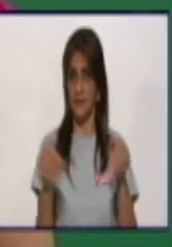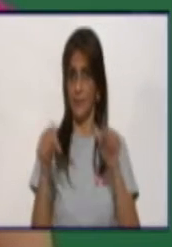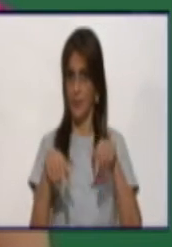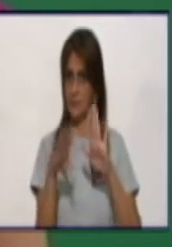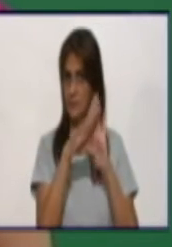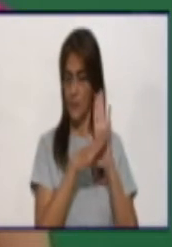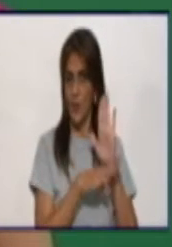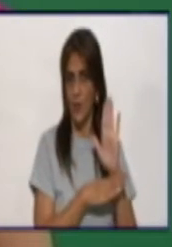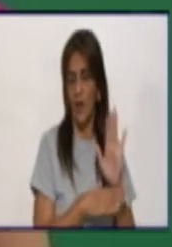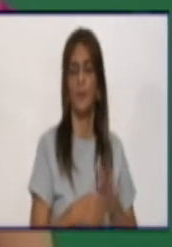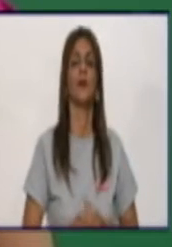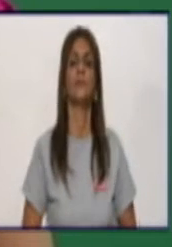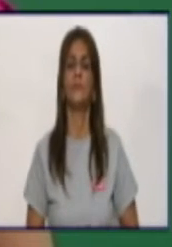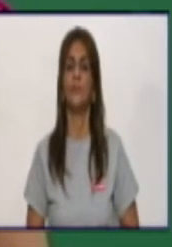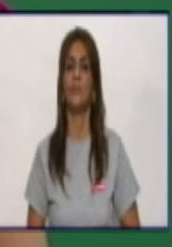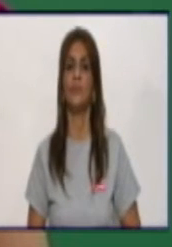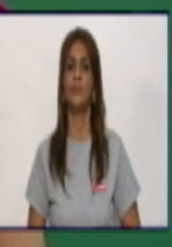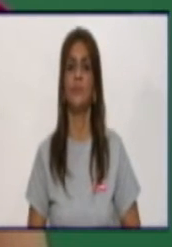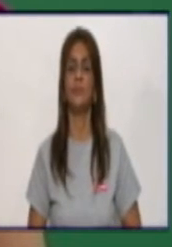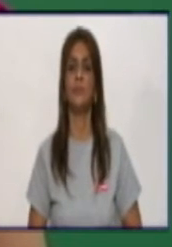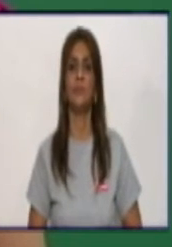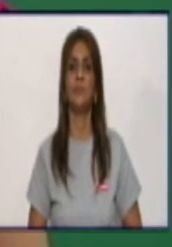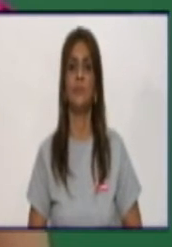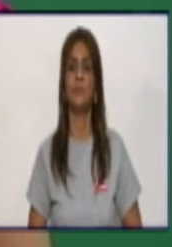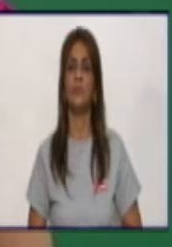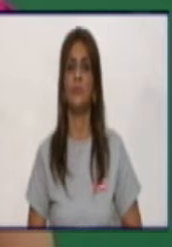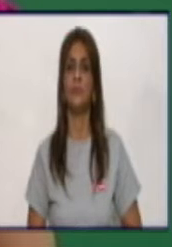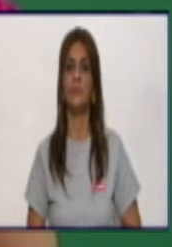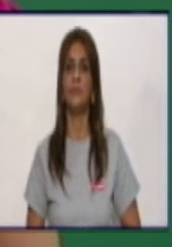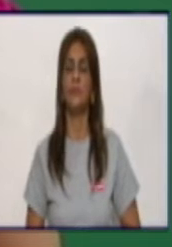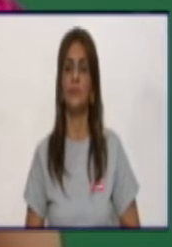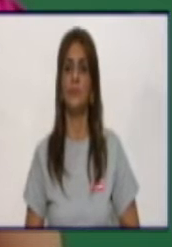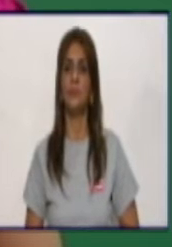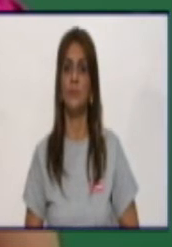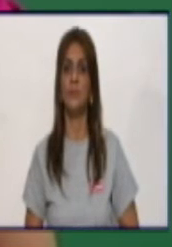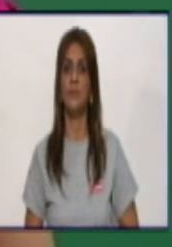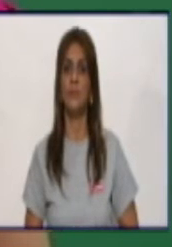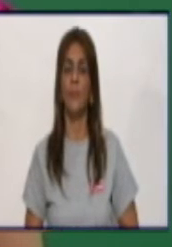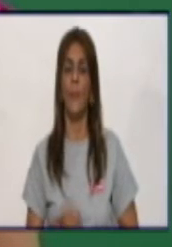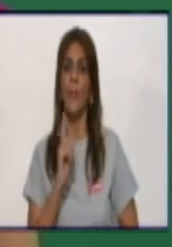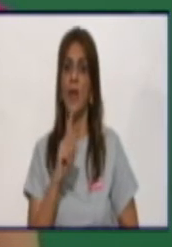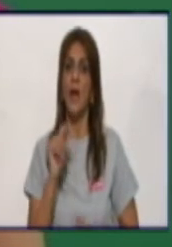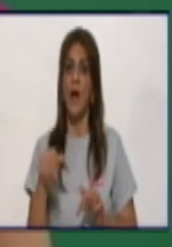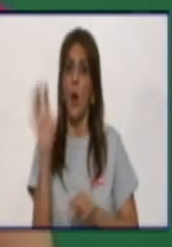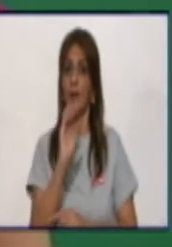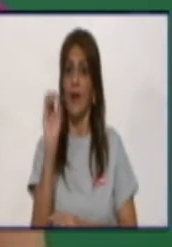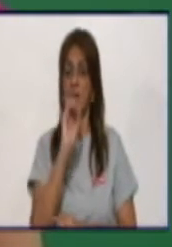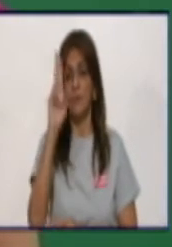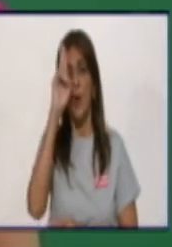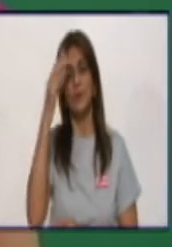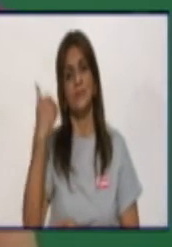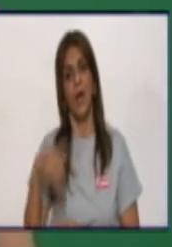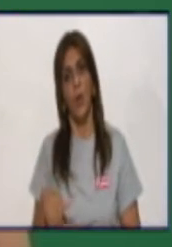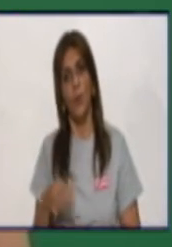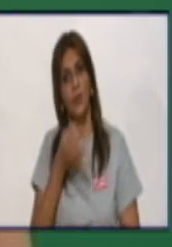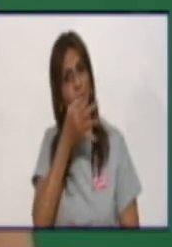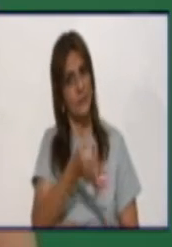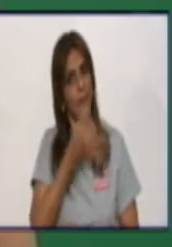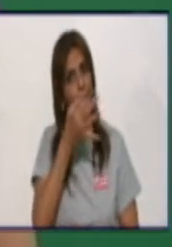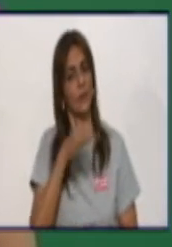supuesto a todo nuestro pueblo y los televidentes y en especial al pueblo de bayamo nosotros como bien se ha explicado